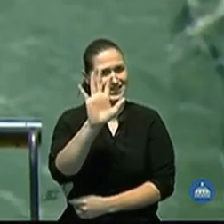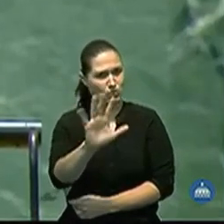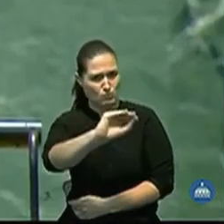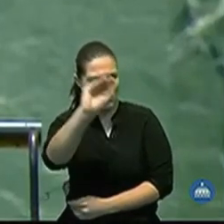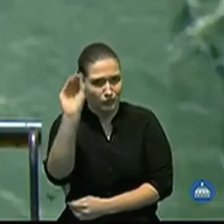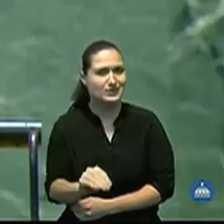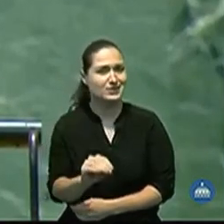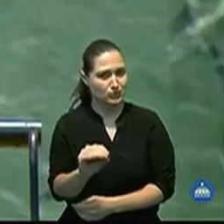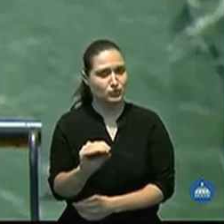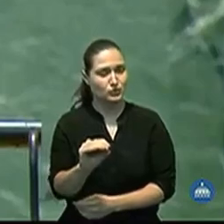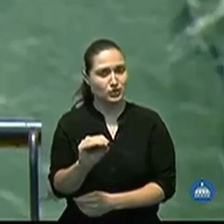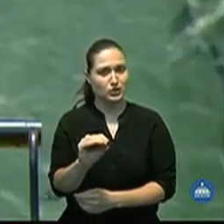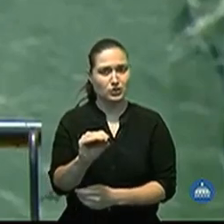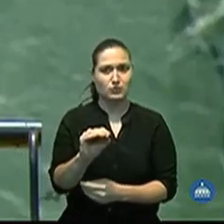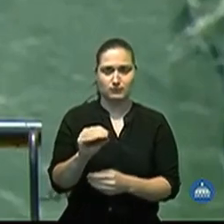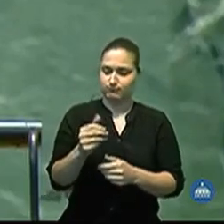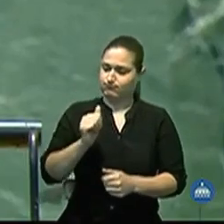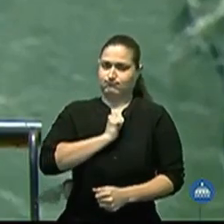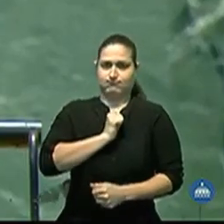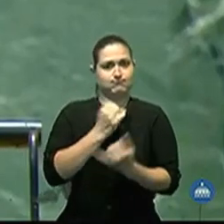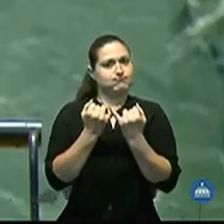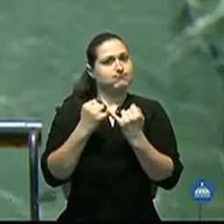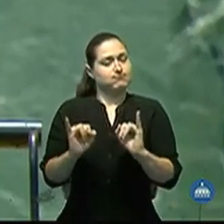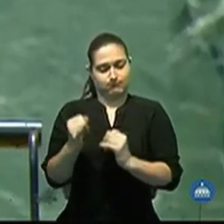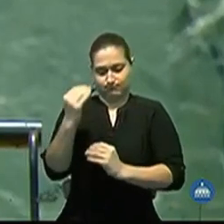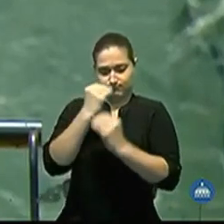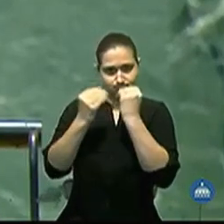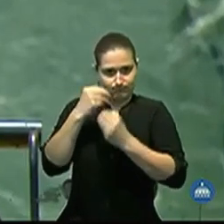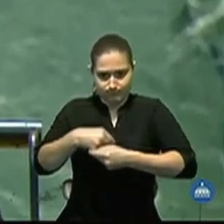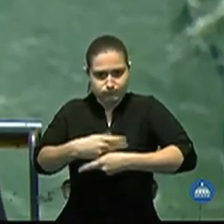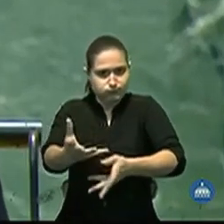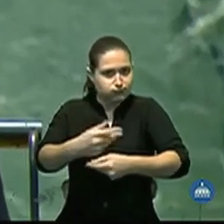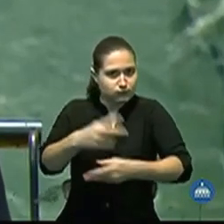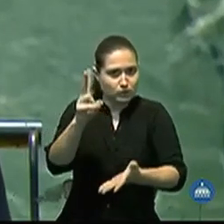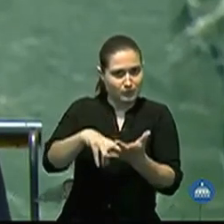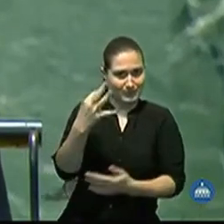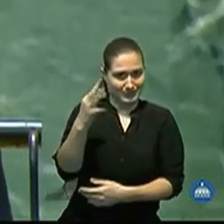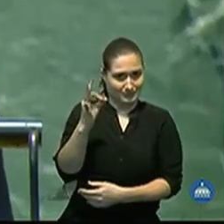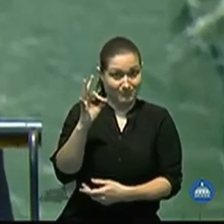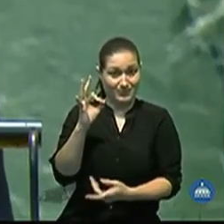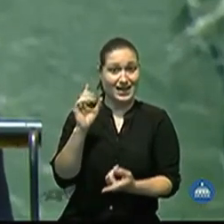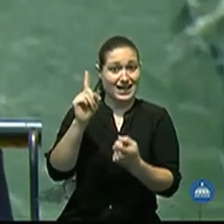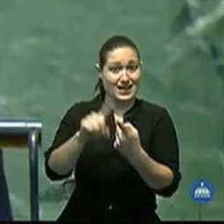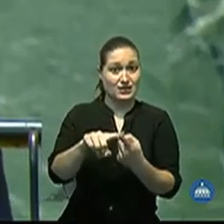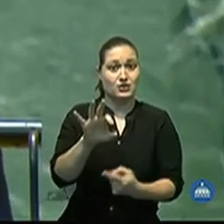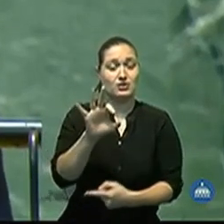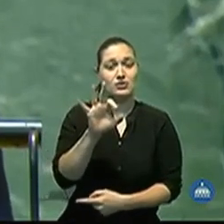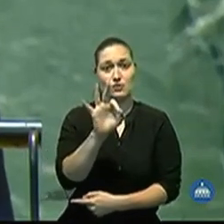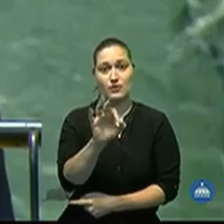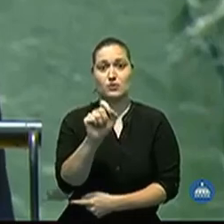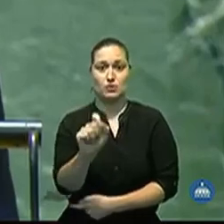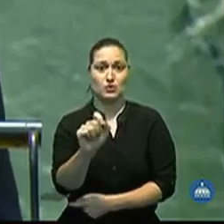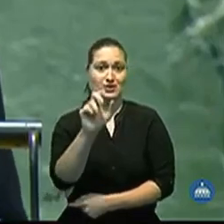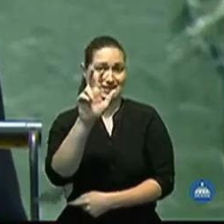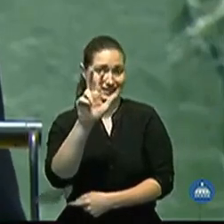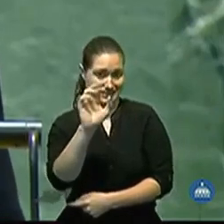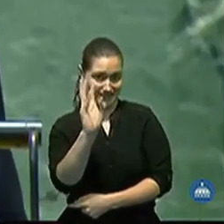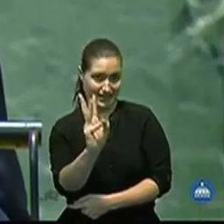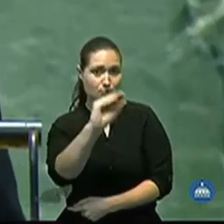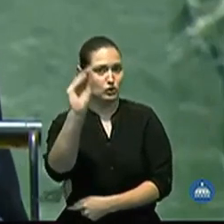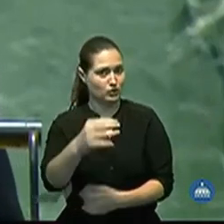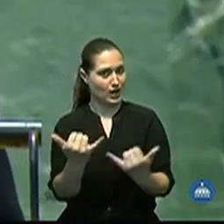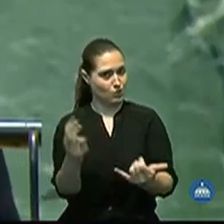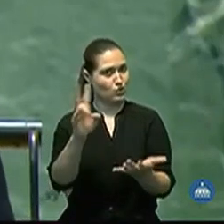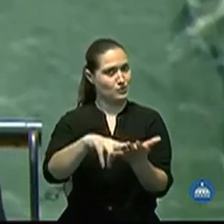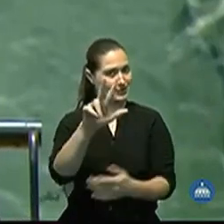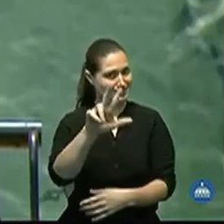88.5% de autosuficiencia alimentaria en 2019 a un 90.6% en el 2023. Hemos logrado en